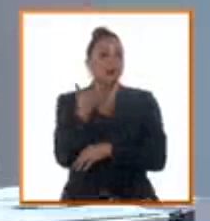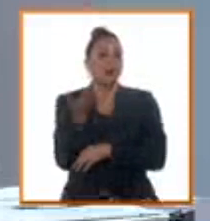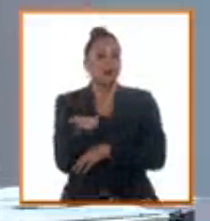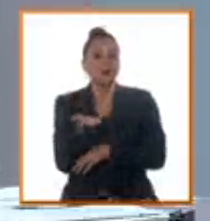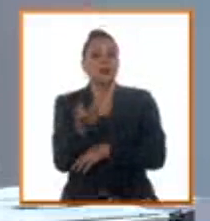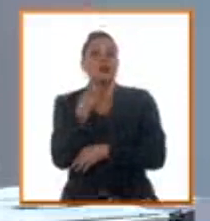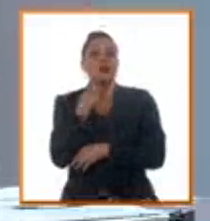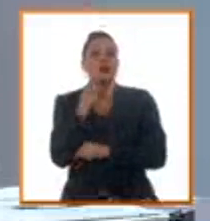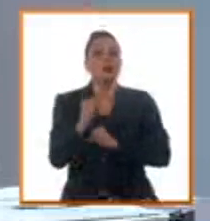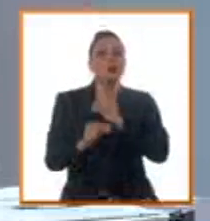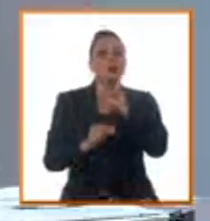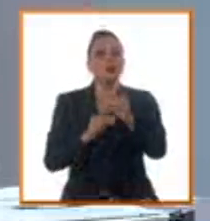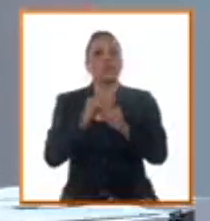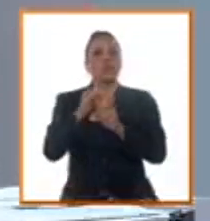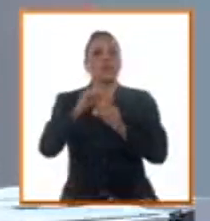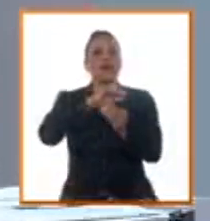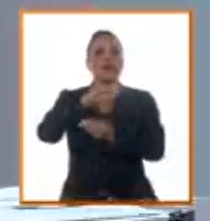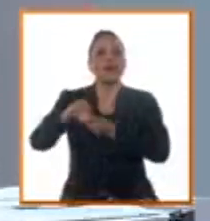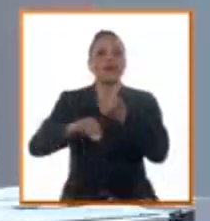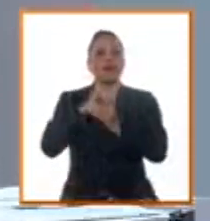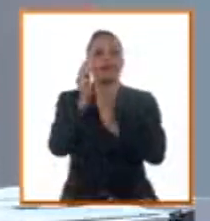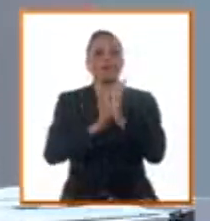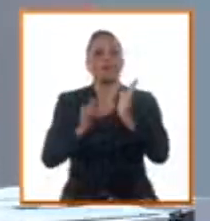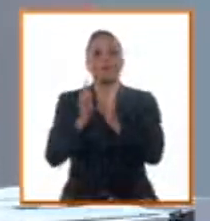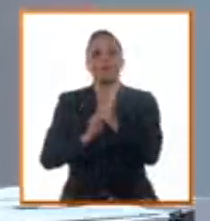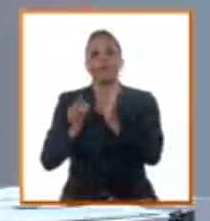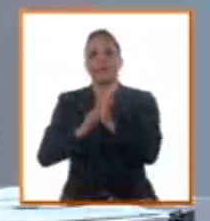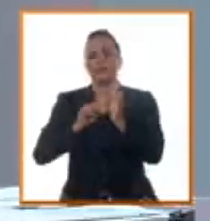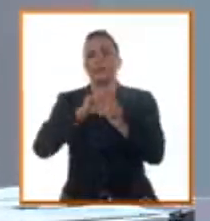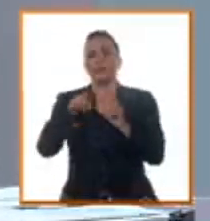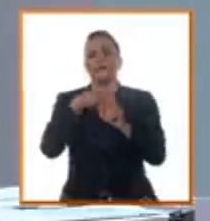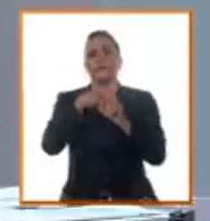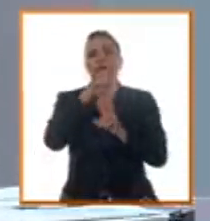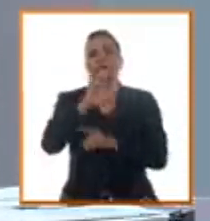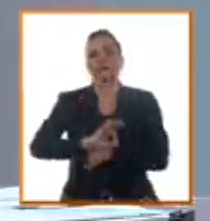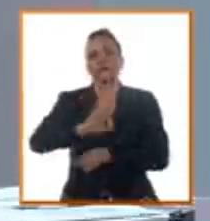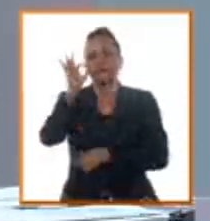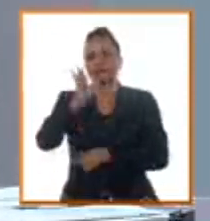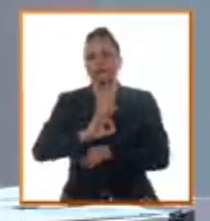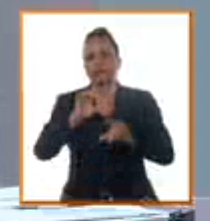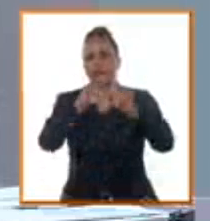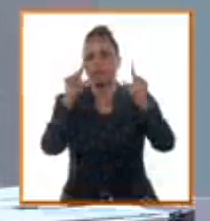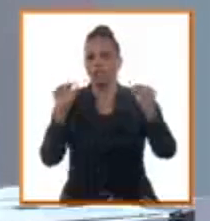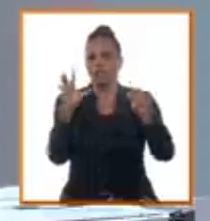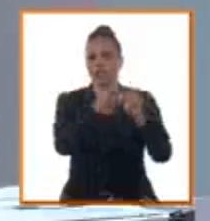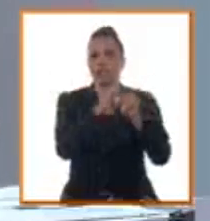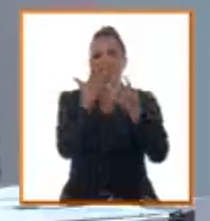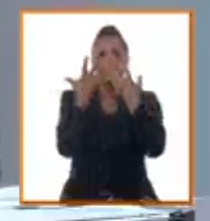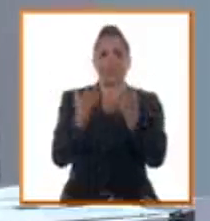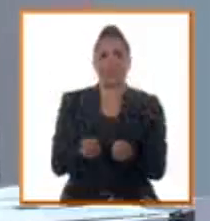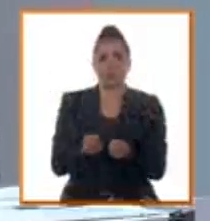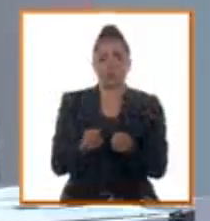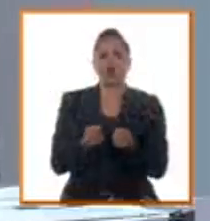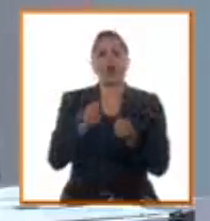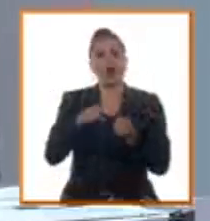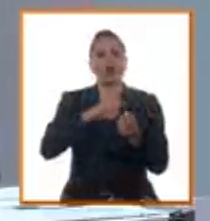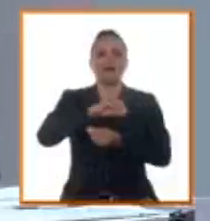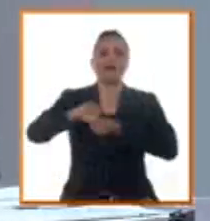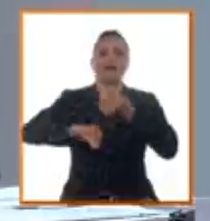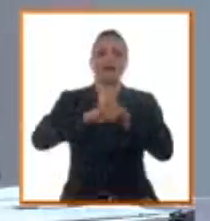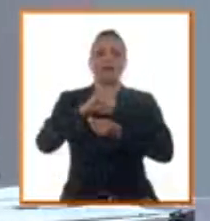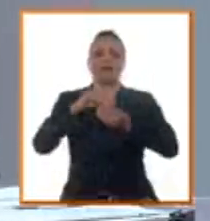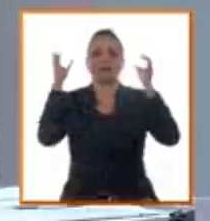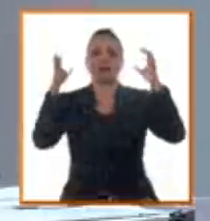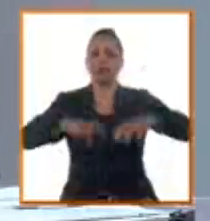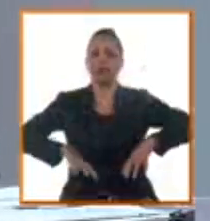hemos transitado por varios meses en más del 80% del territorio nacional por una intensa sequía. O sea, esa situación